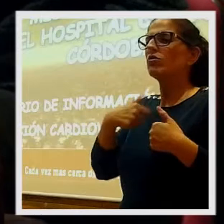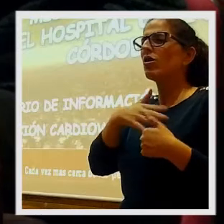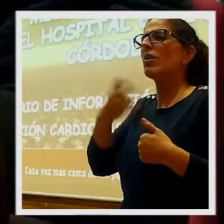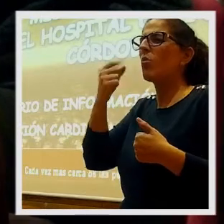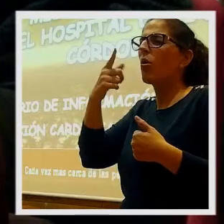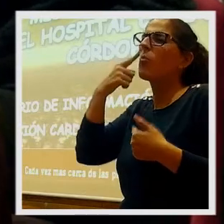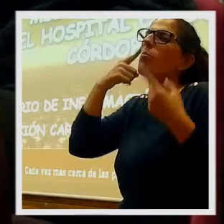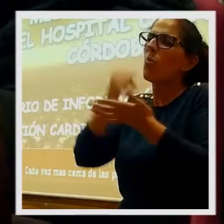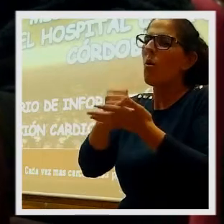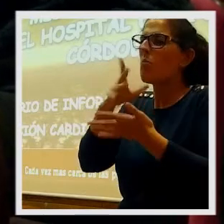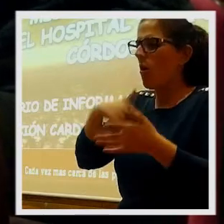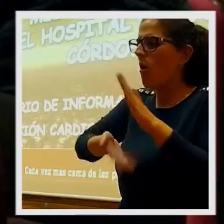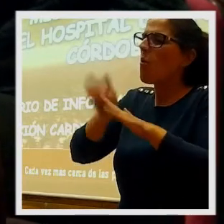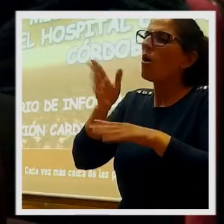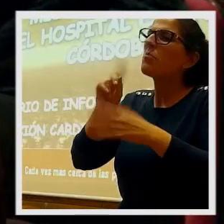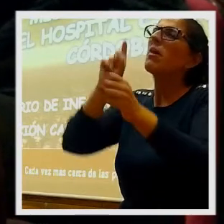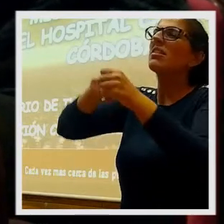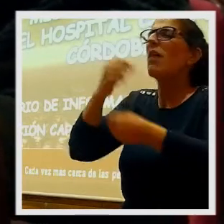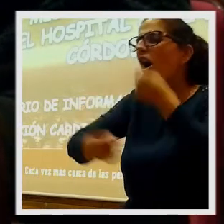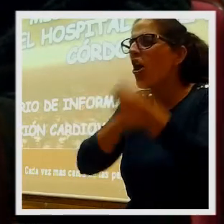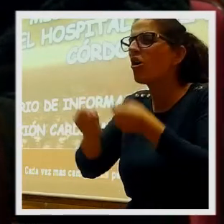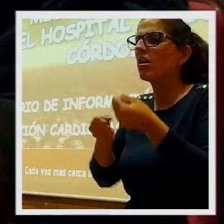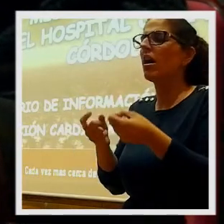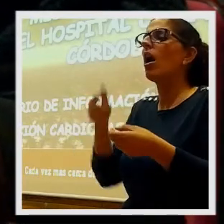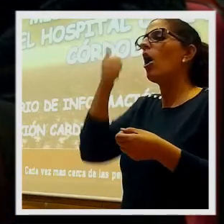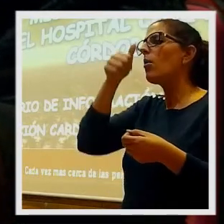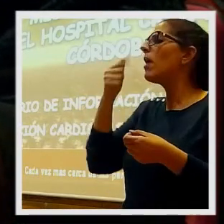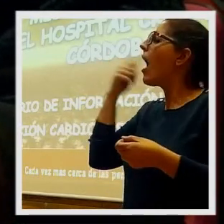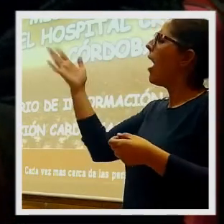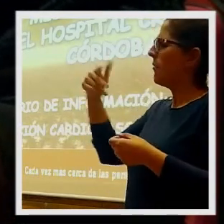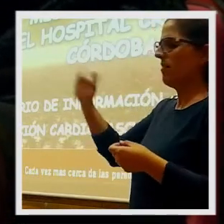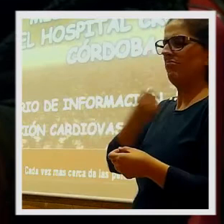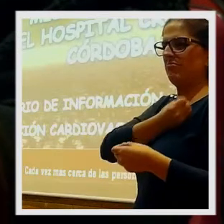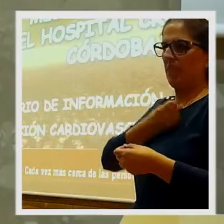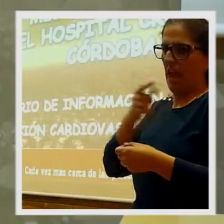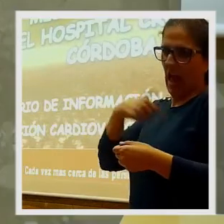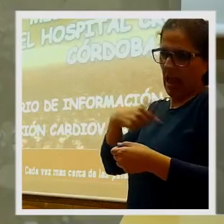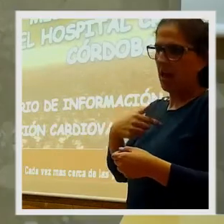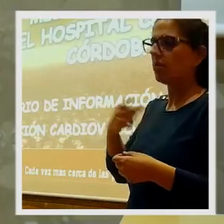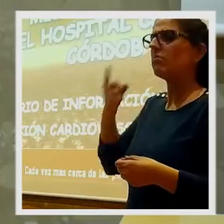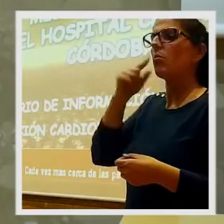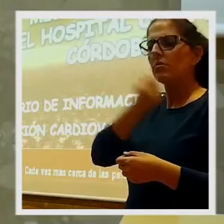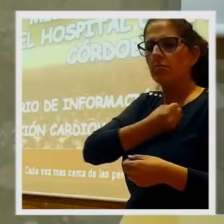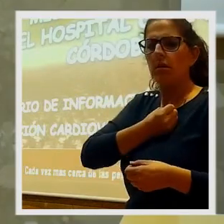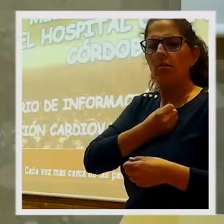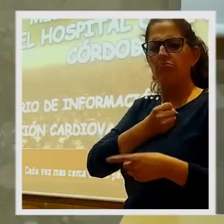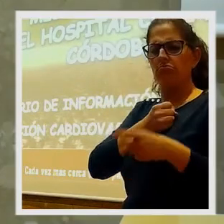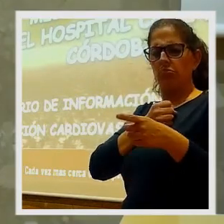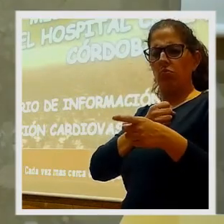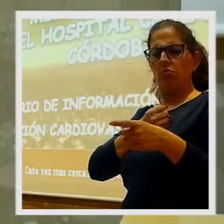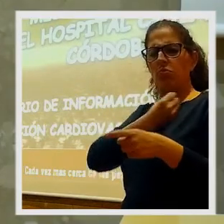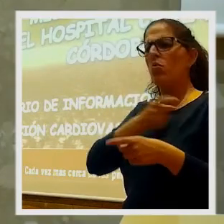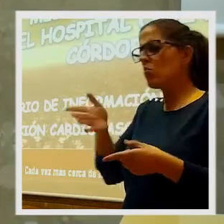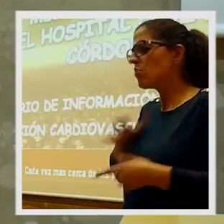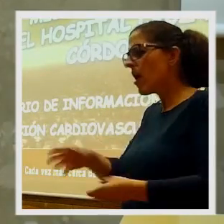hacer una prueba de esfuerzo, y me dice: bueno, ven, te voy a hacer laico. Me está haciendo laico y sorpresa. Dice: tu hija está bien,